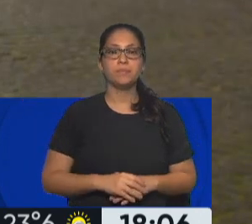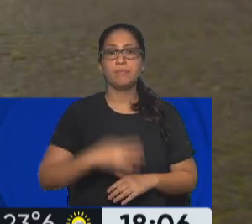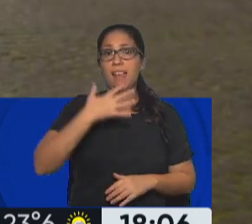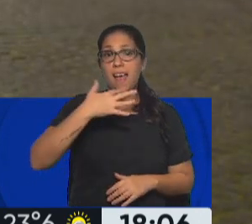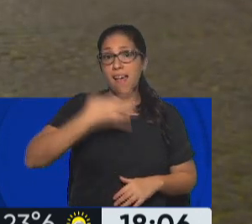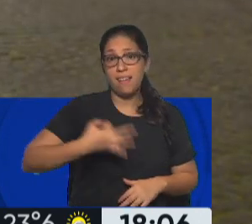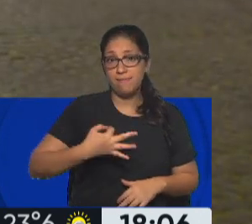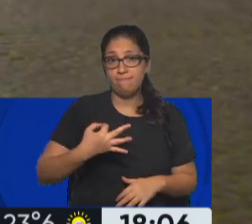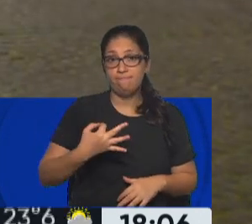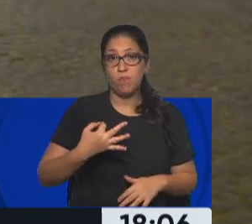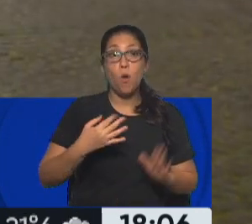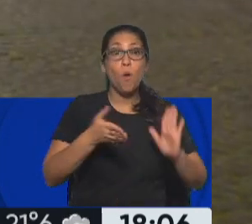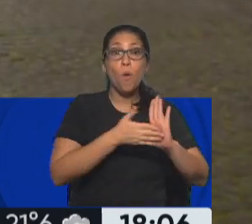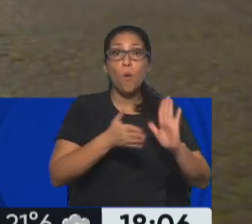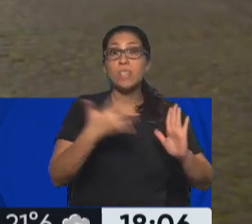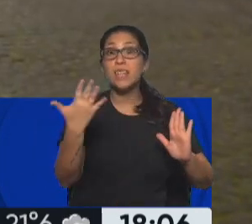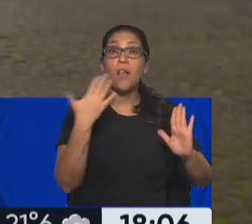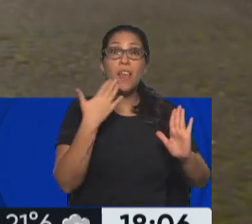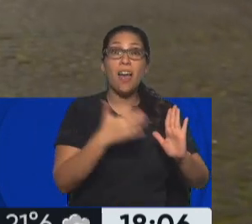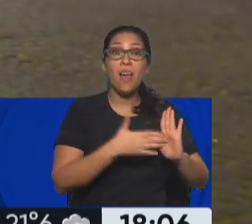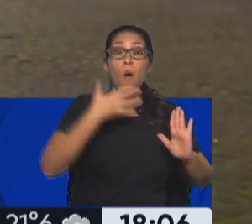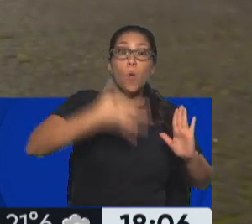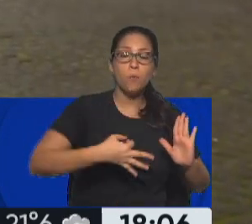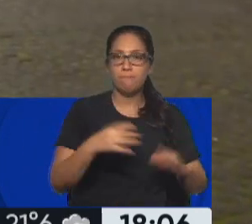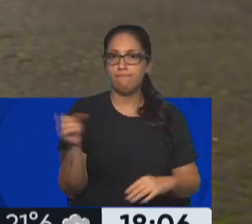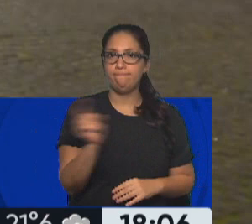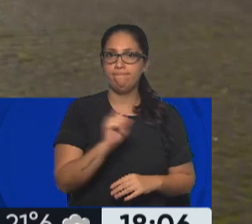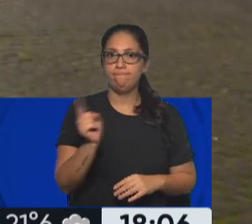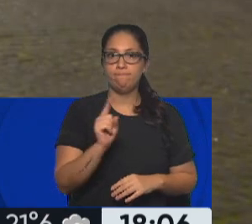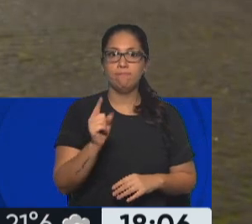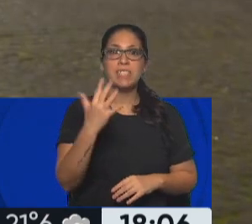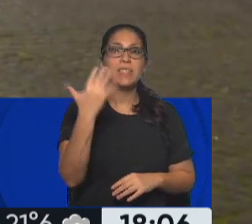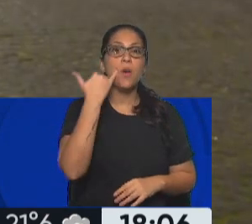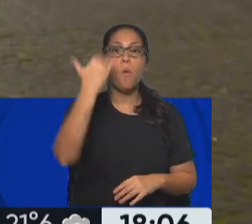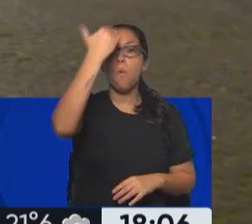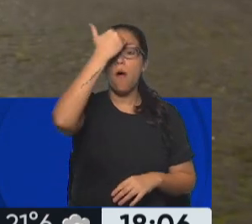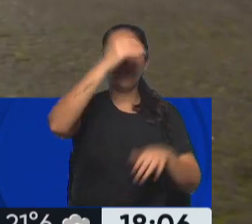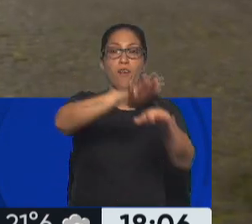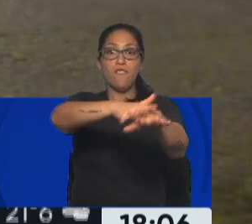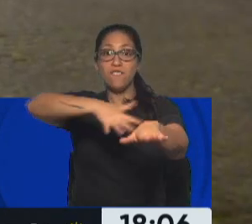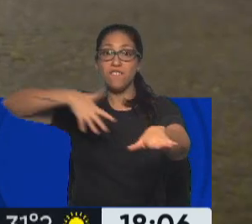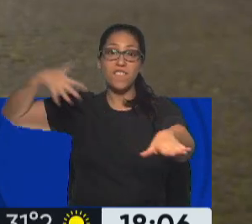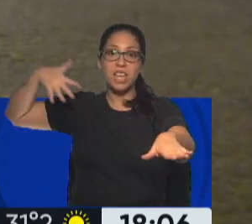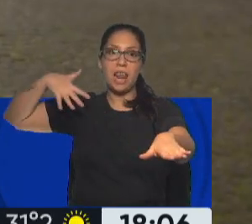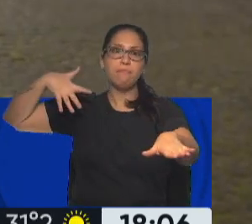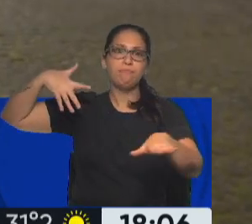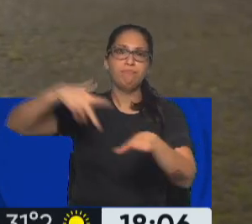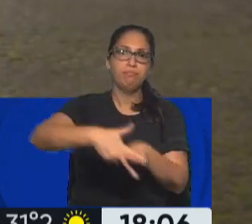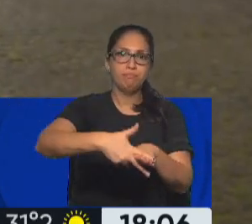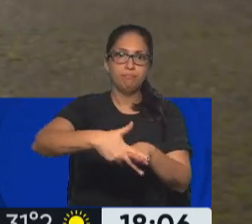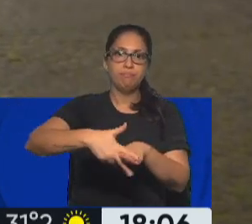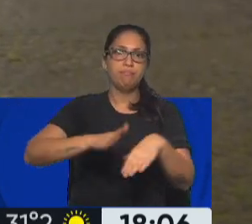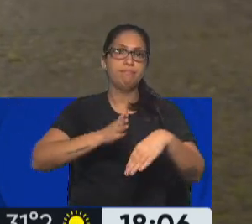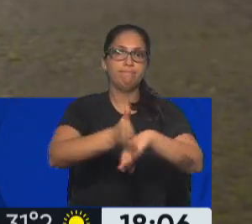cumplió. La realidad es que a las 3:15 de la tarde se cortó la fila para ingresar al